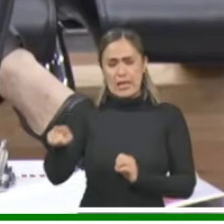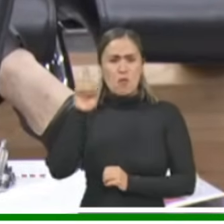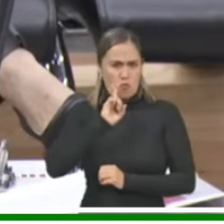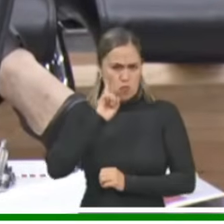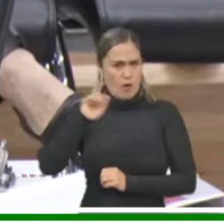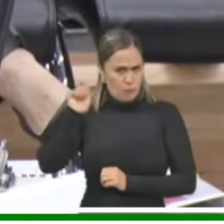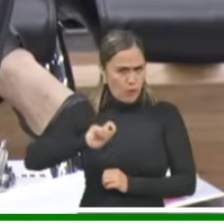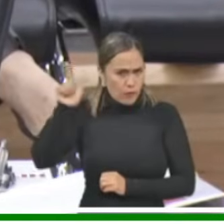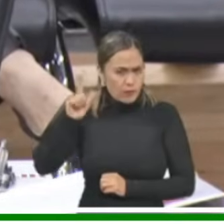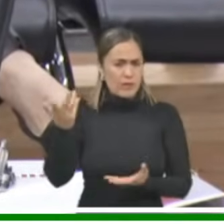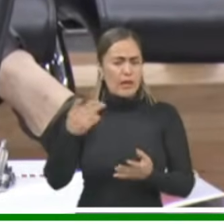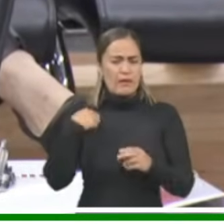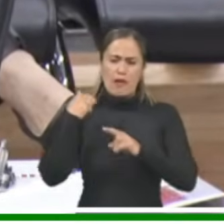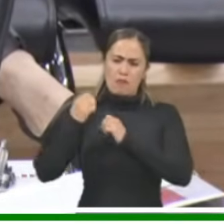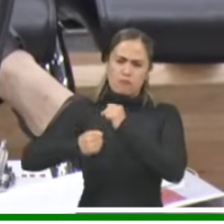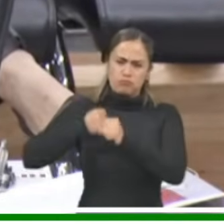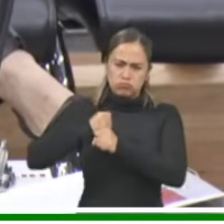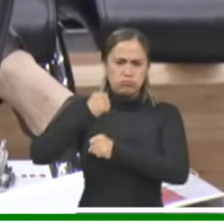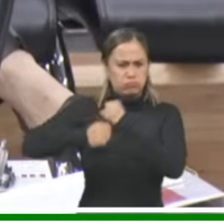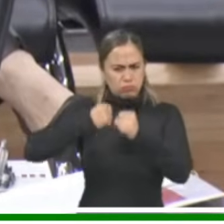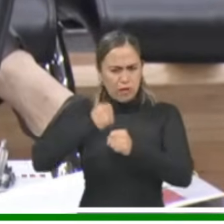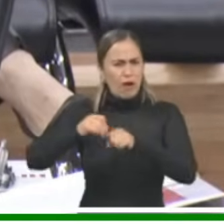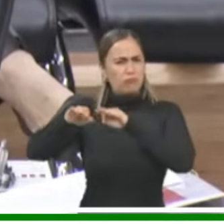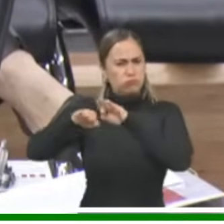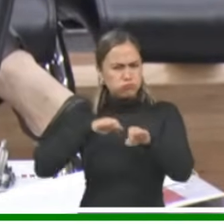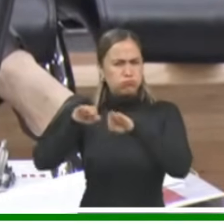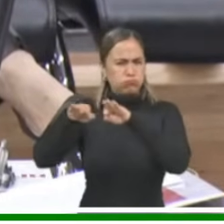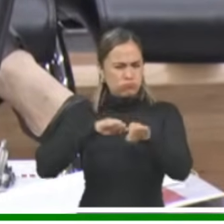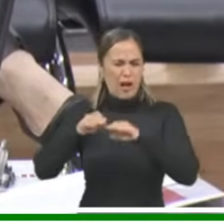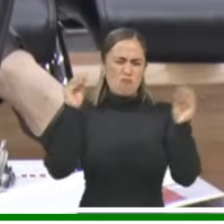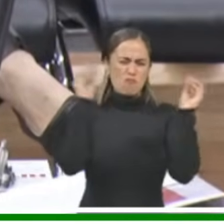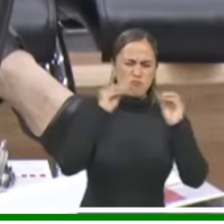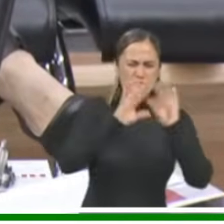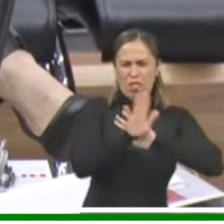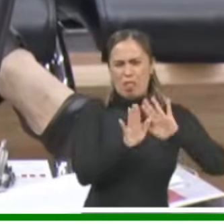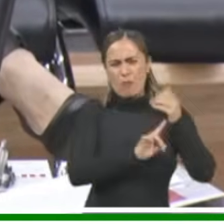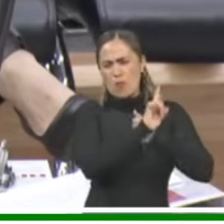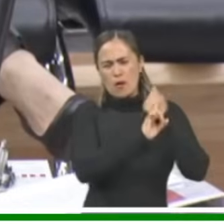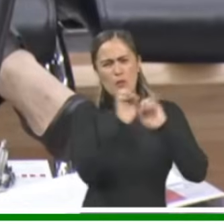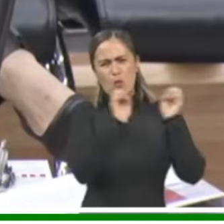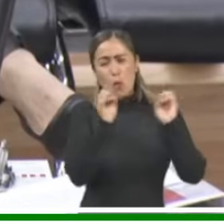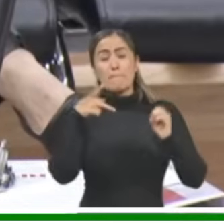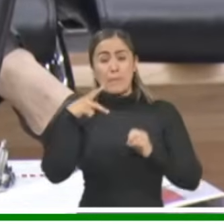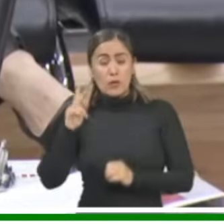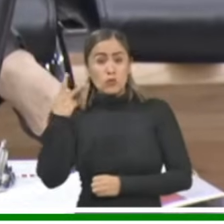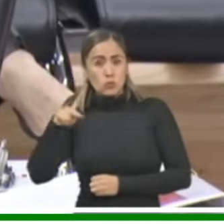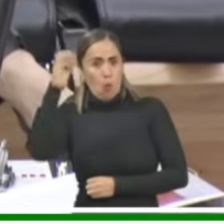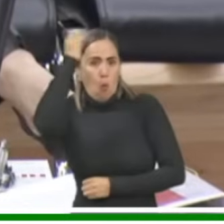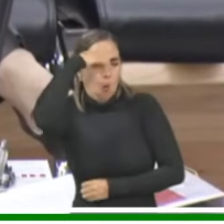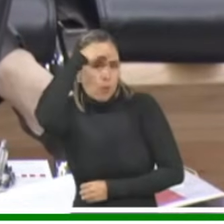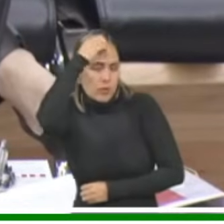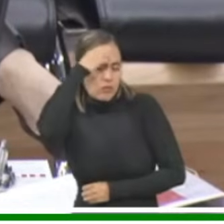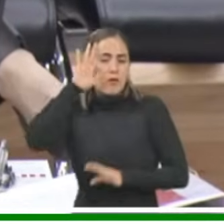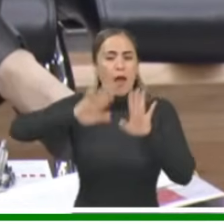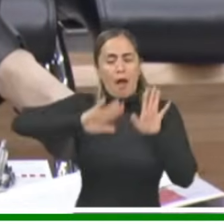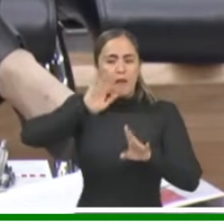un esfuerzo con una larga trayectoria de ponerse por encima de toda disputa y plantear su punto de vista, que puede ser crítico hacia nuestro